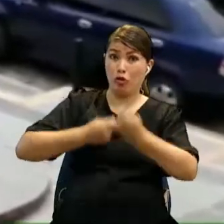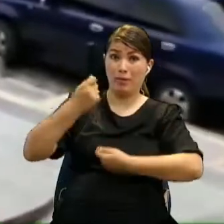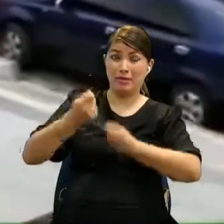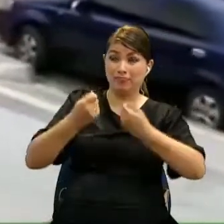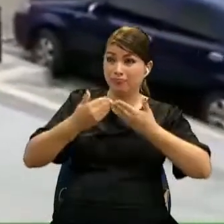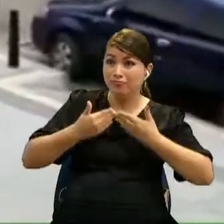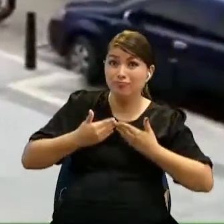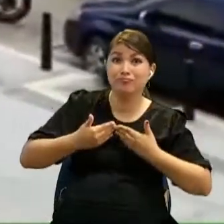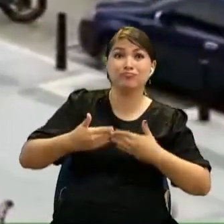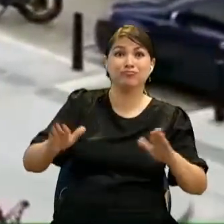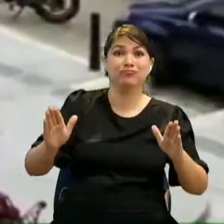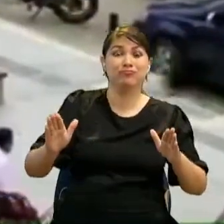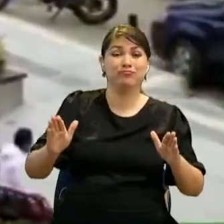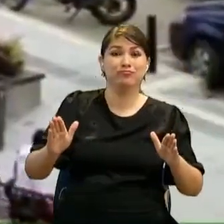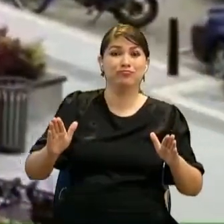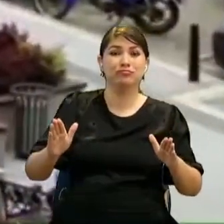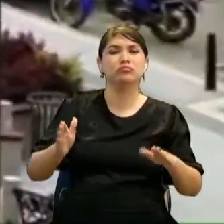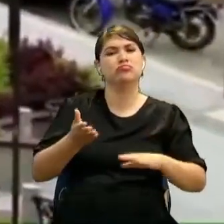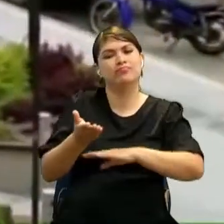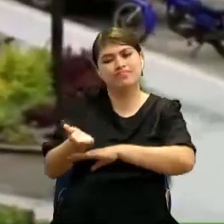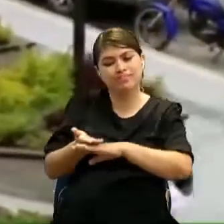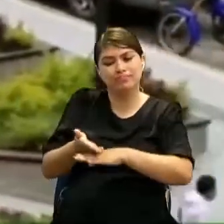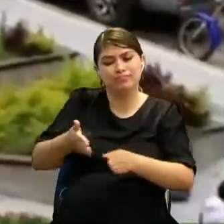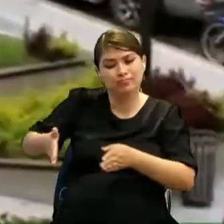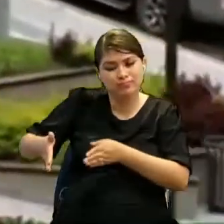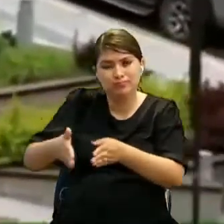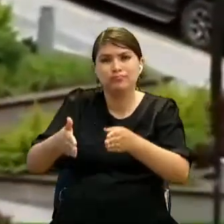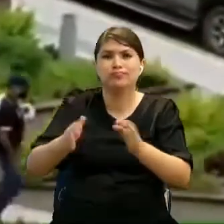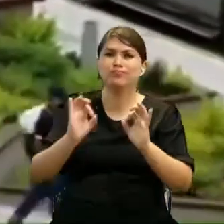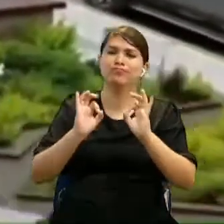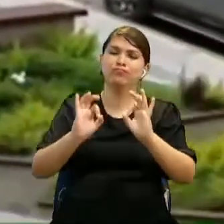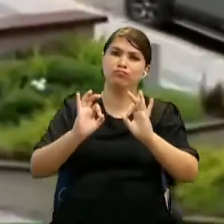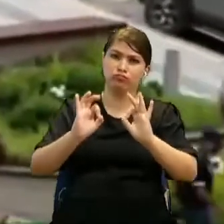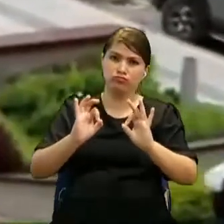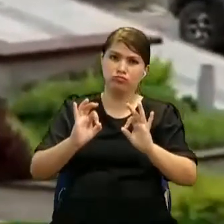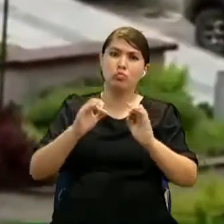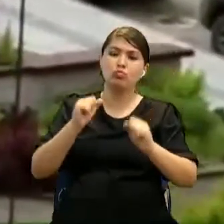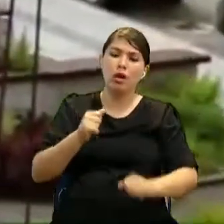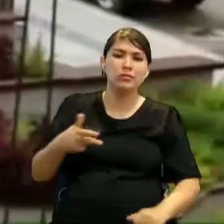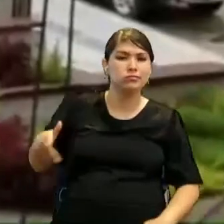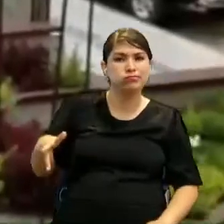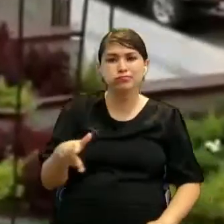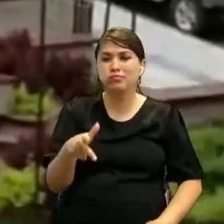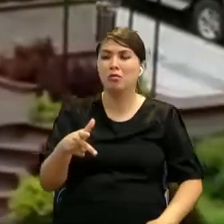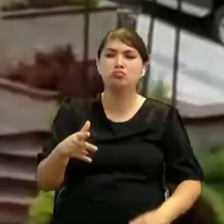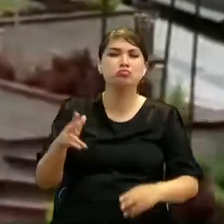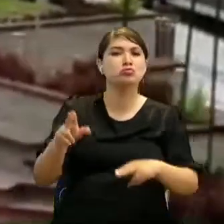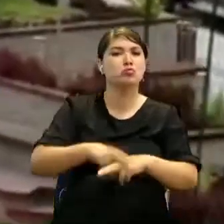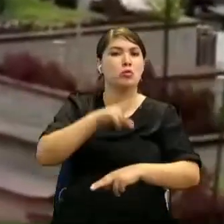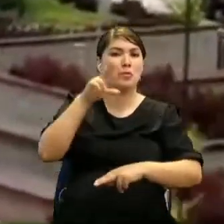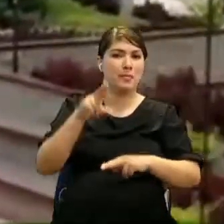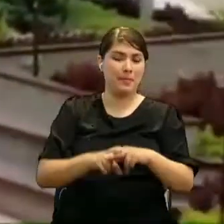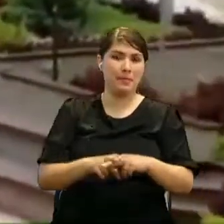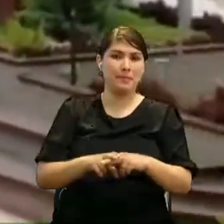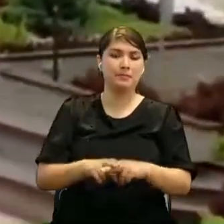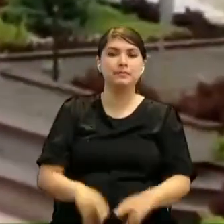reapertura que inicia exige que las vías estén en buenas condiciones para que todo fluya con total normalidad